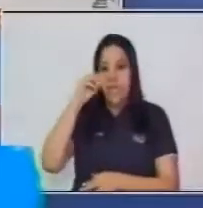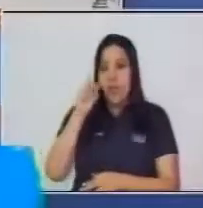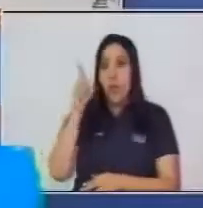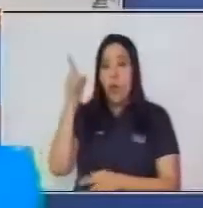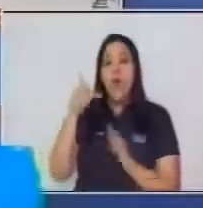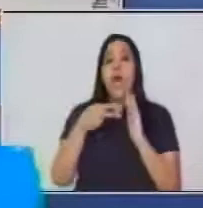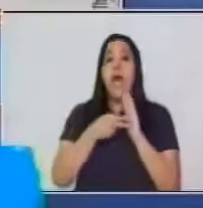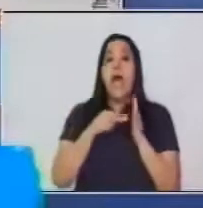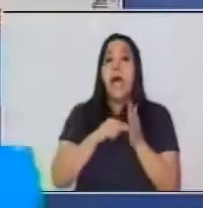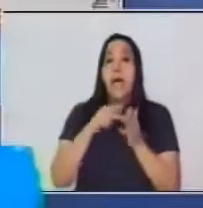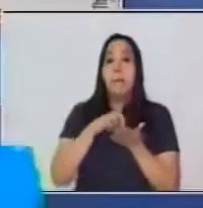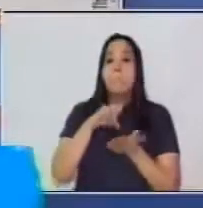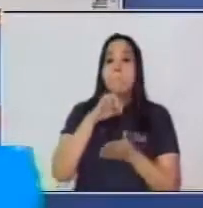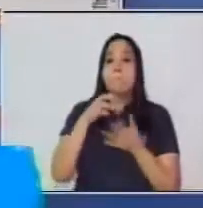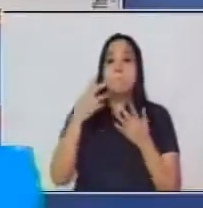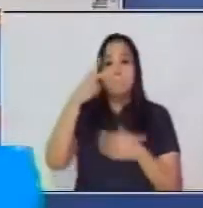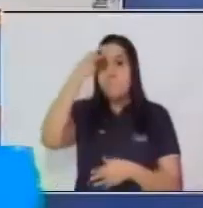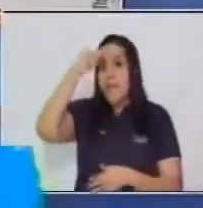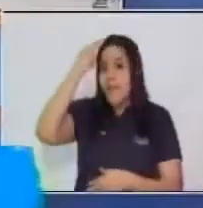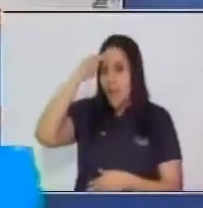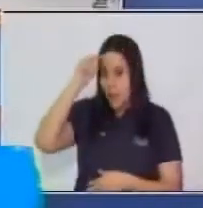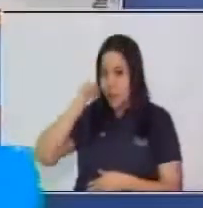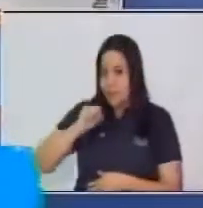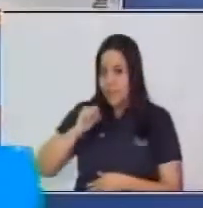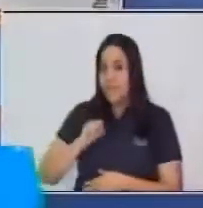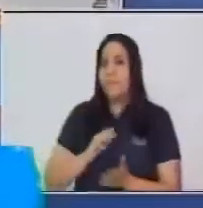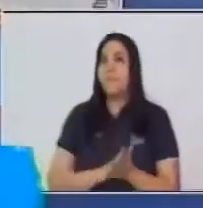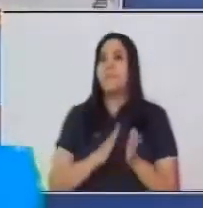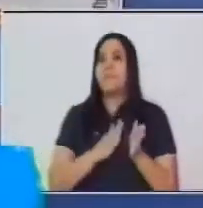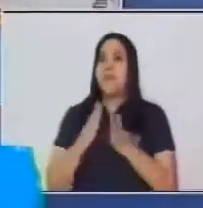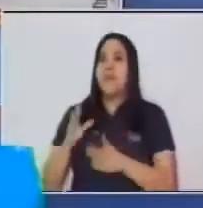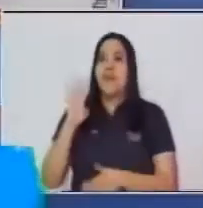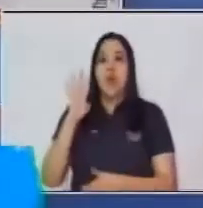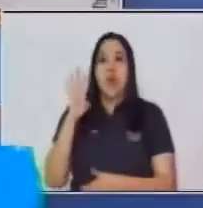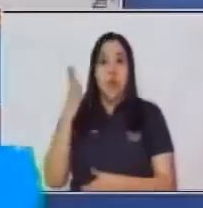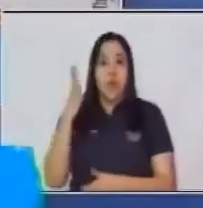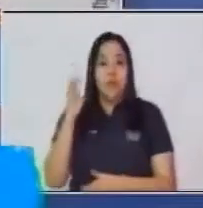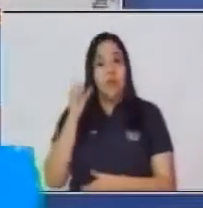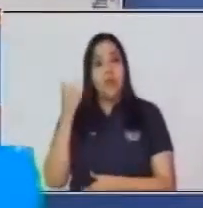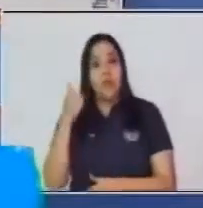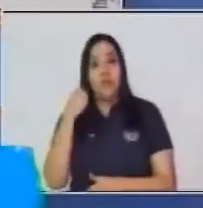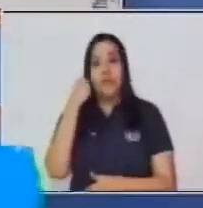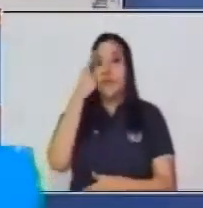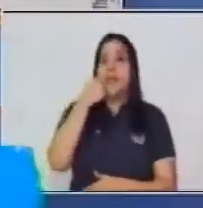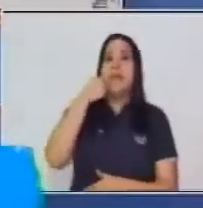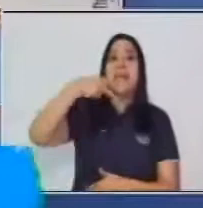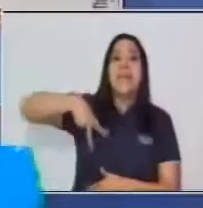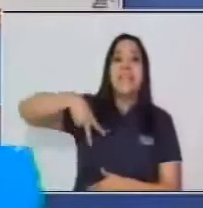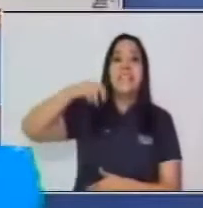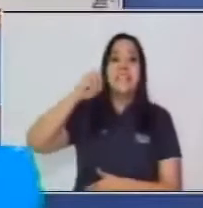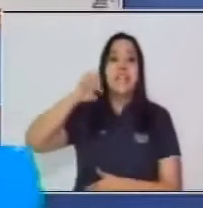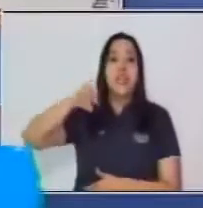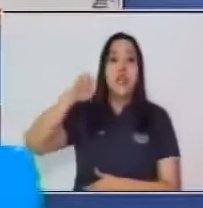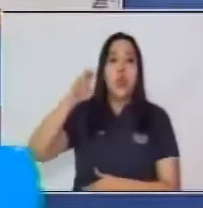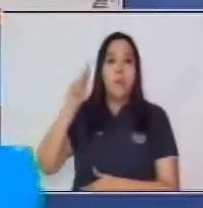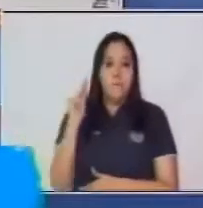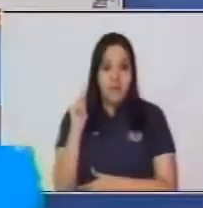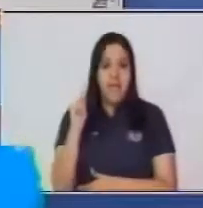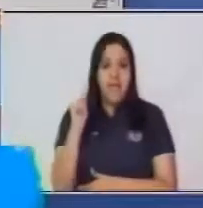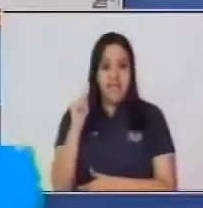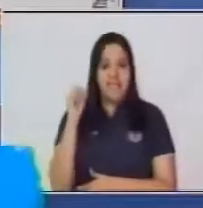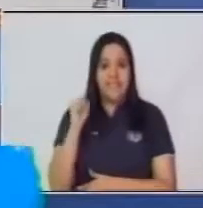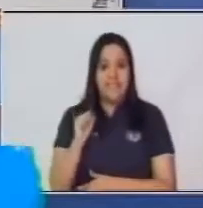El 4 puede ser, se conoce por dos maneras, ya sea Snoopy o Charlie Brown. También es un grupo de niños,